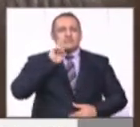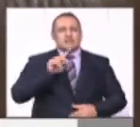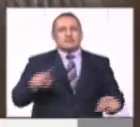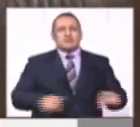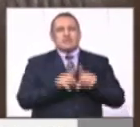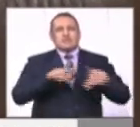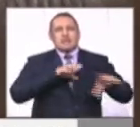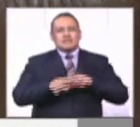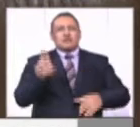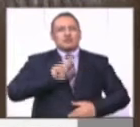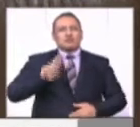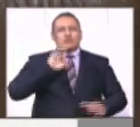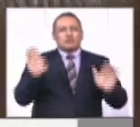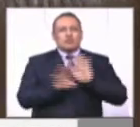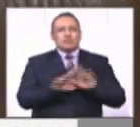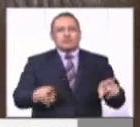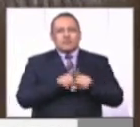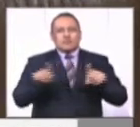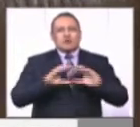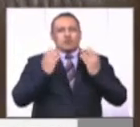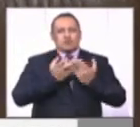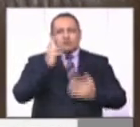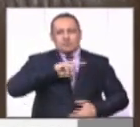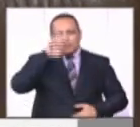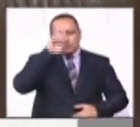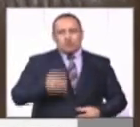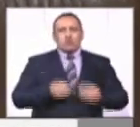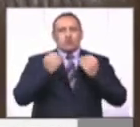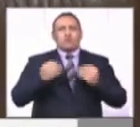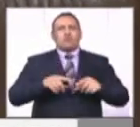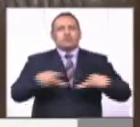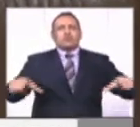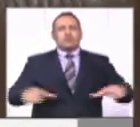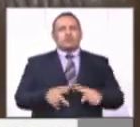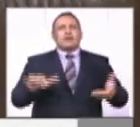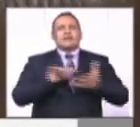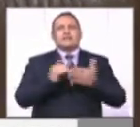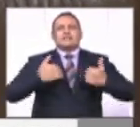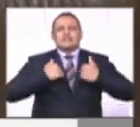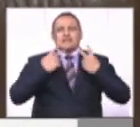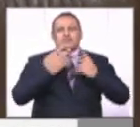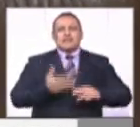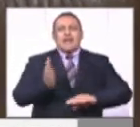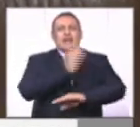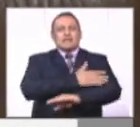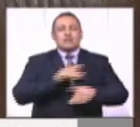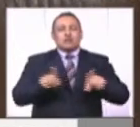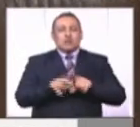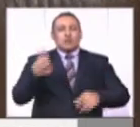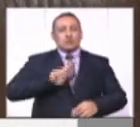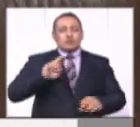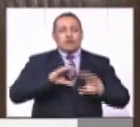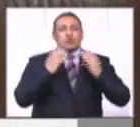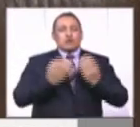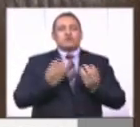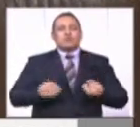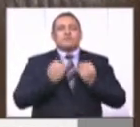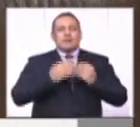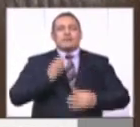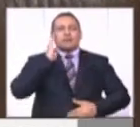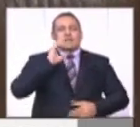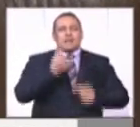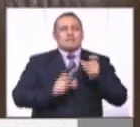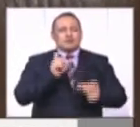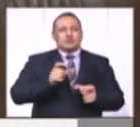y a seguir utilizando utilizando al congreso de la República como esa plataforma que solía tener él o utilizar el congreso para dirigirse al